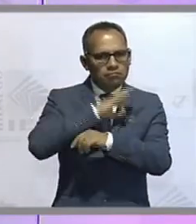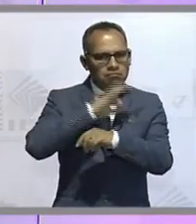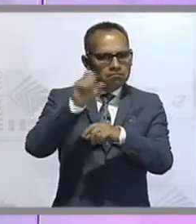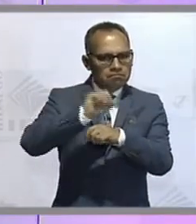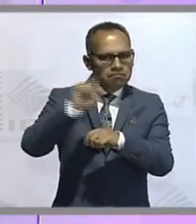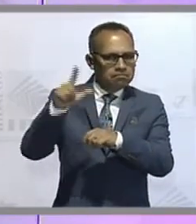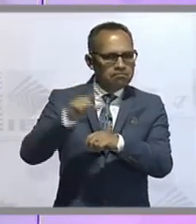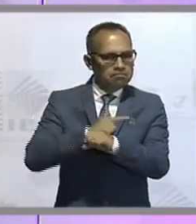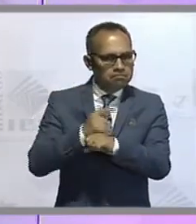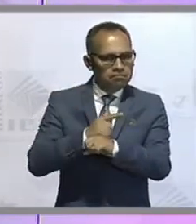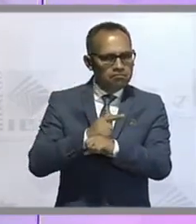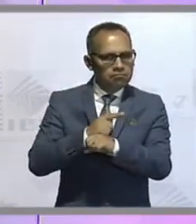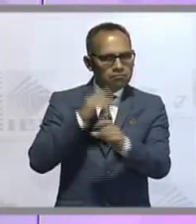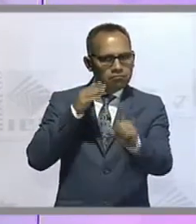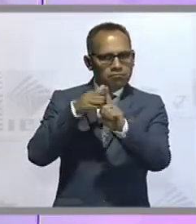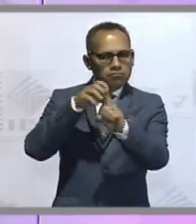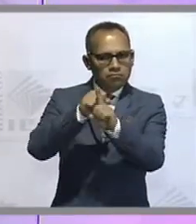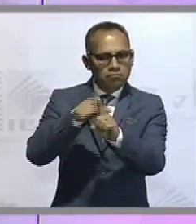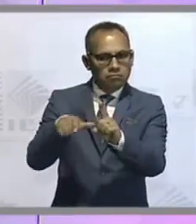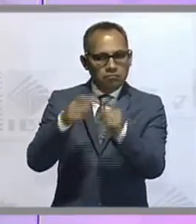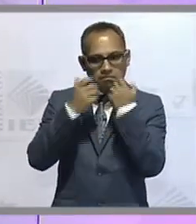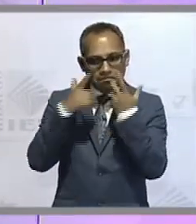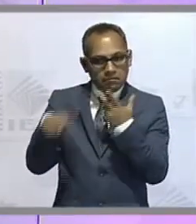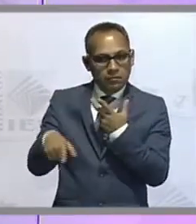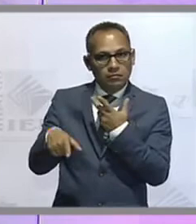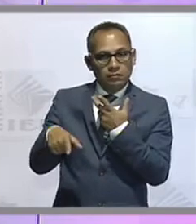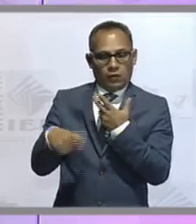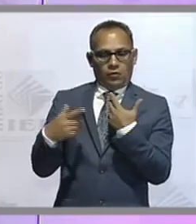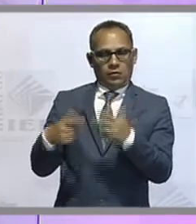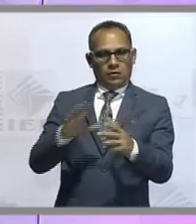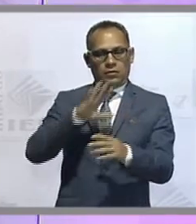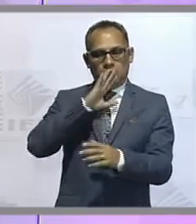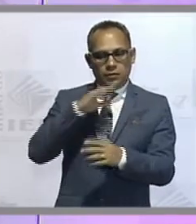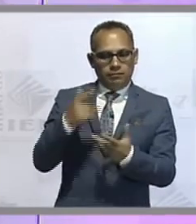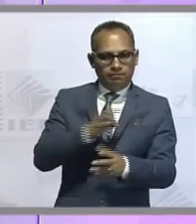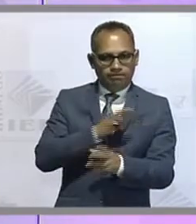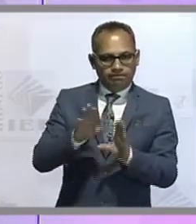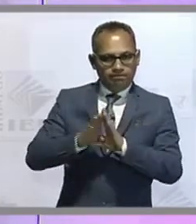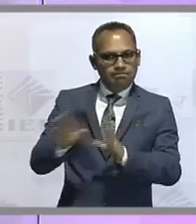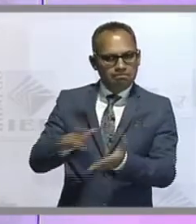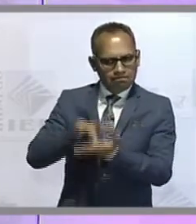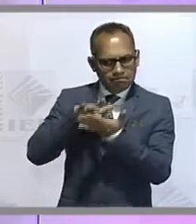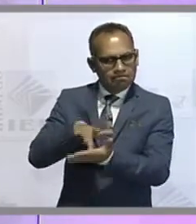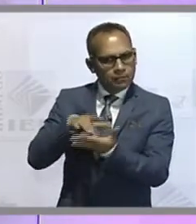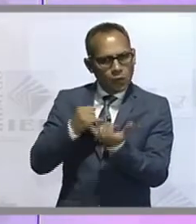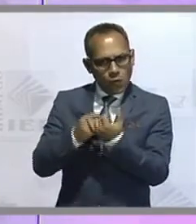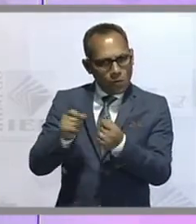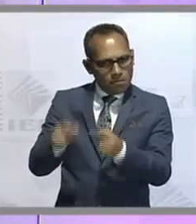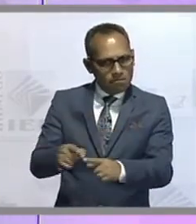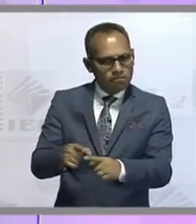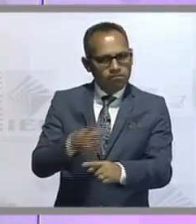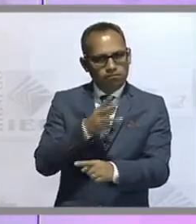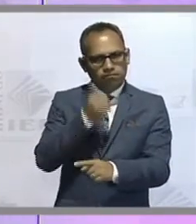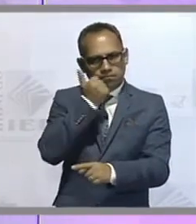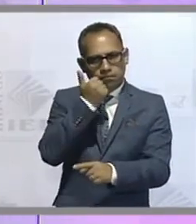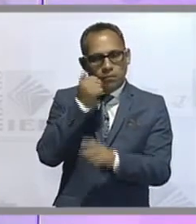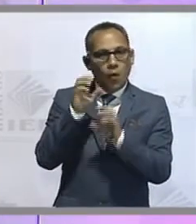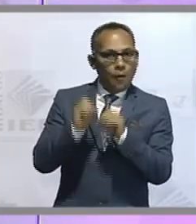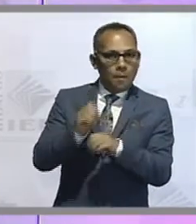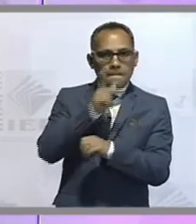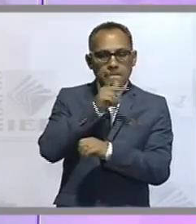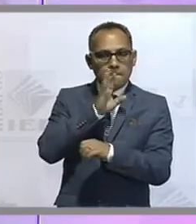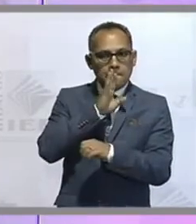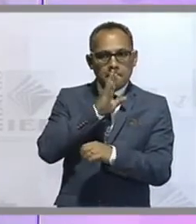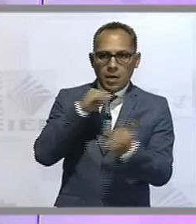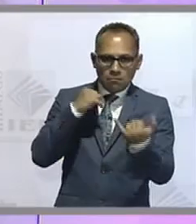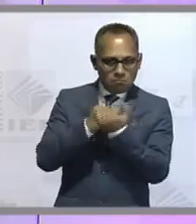apoyamos de manera económica los apoyaremos no sólo a ellos si nuestros papás el gasto que se pueden ahorrar los papás